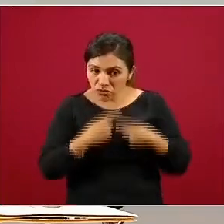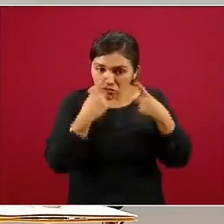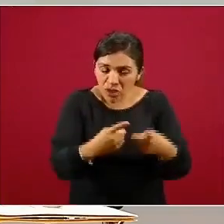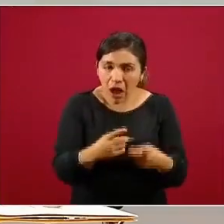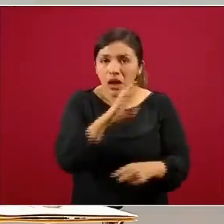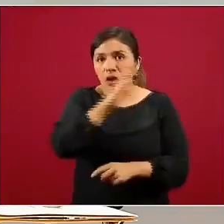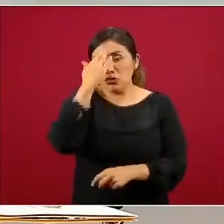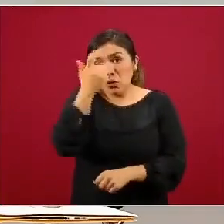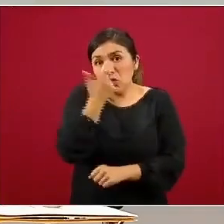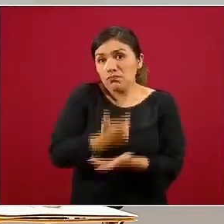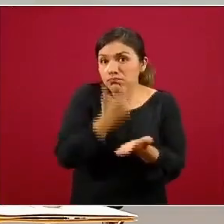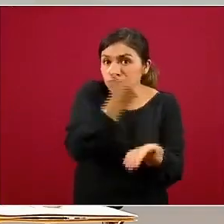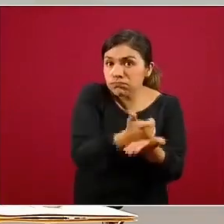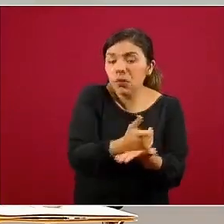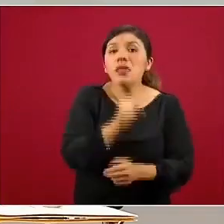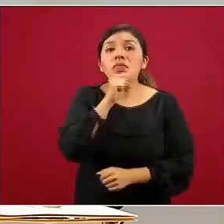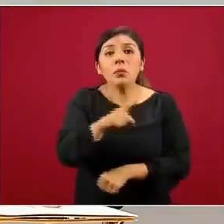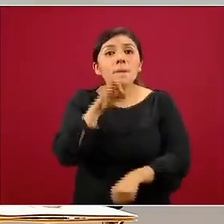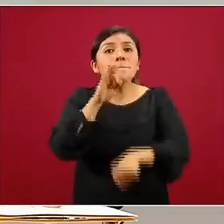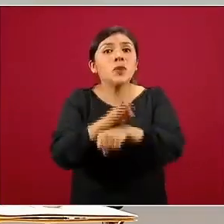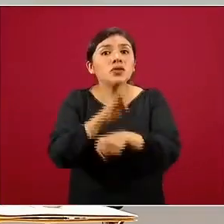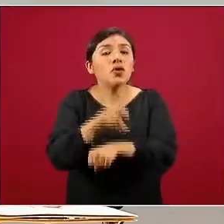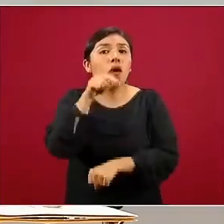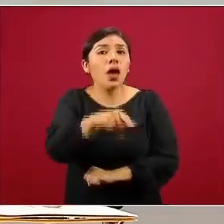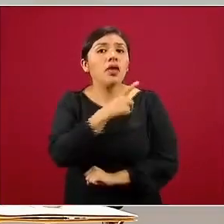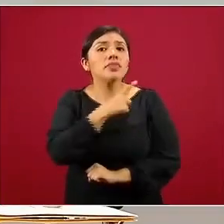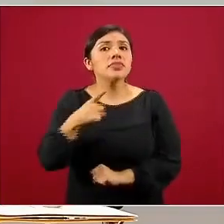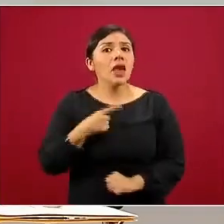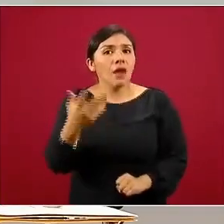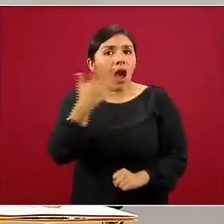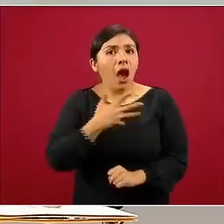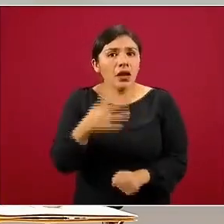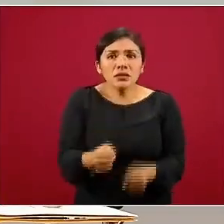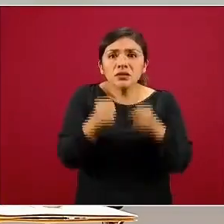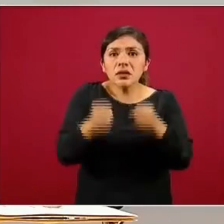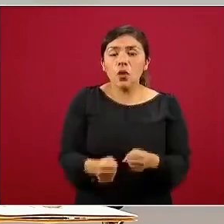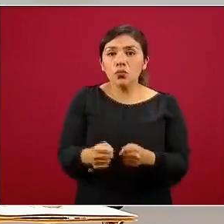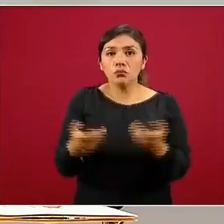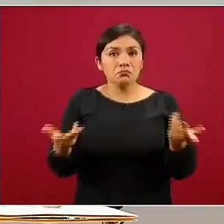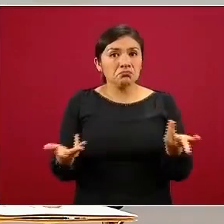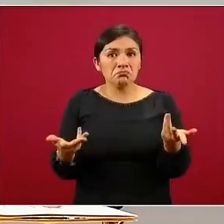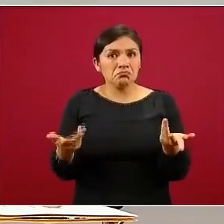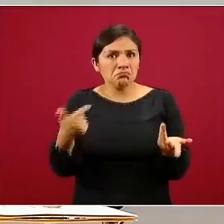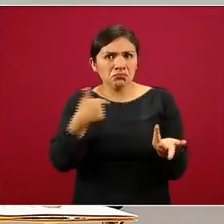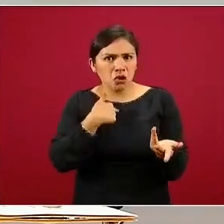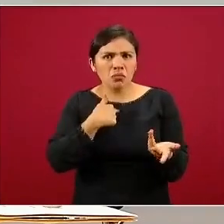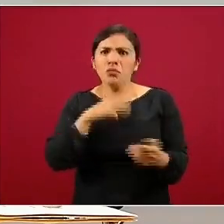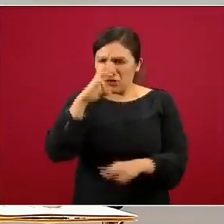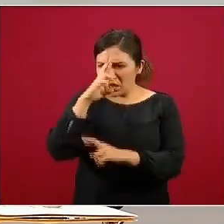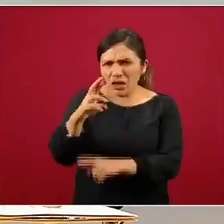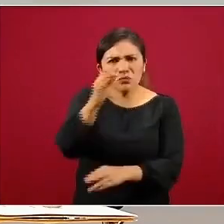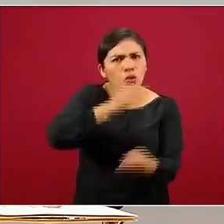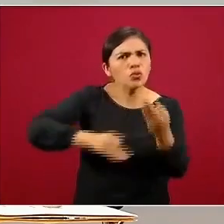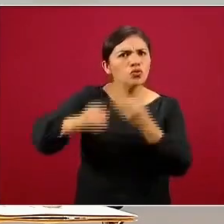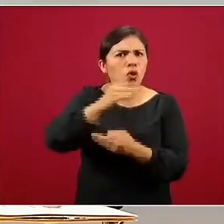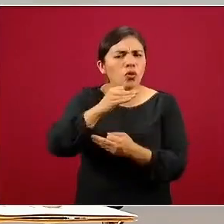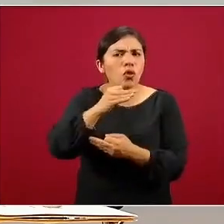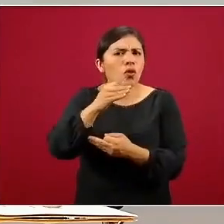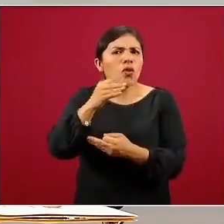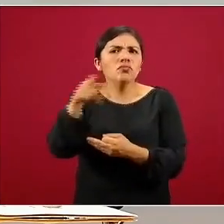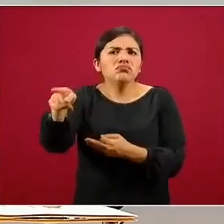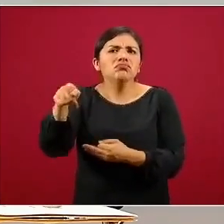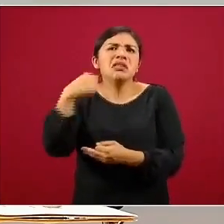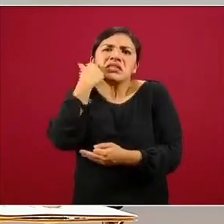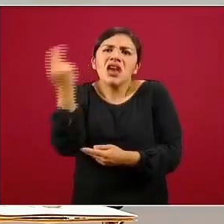social, su reconocimiento económico, pero la protección que deben de tener. Entonces, pues nosotros somos respetuosos